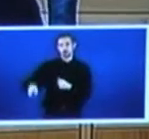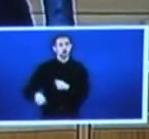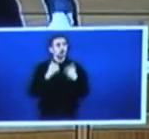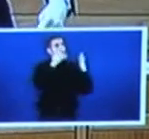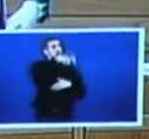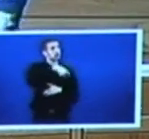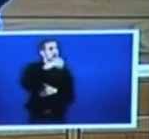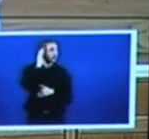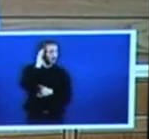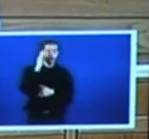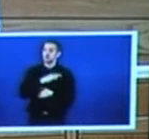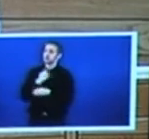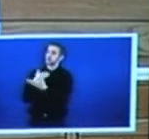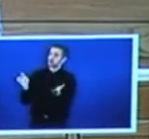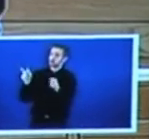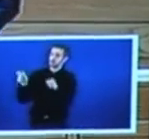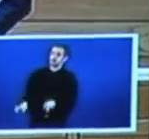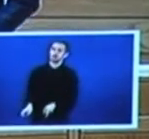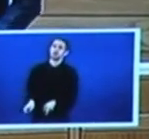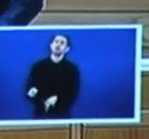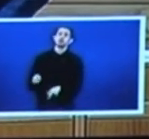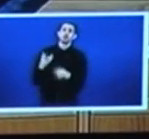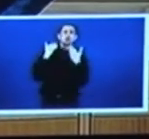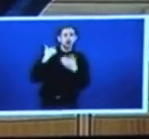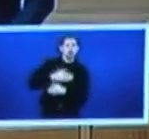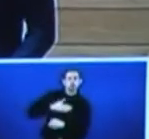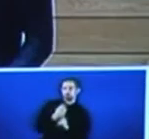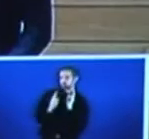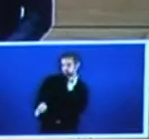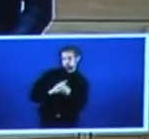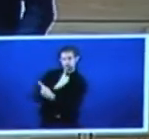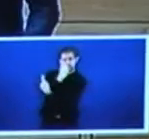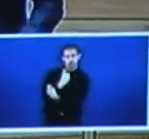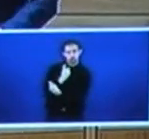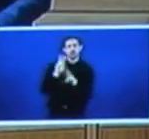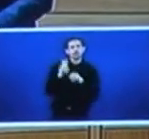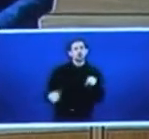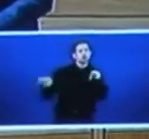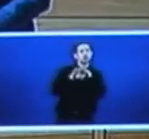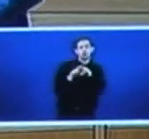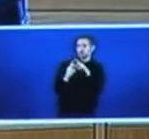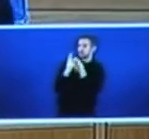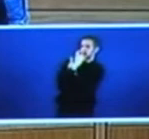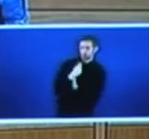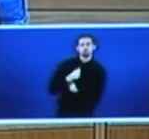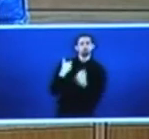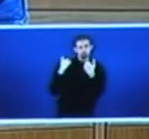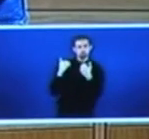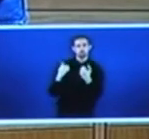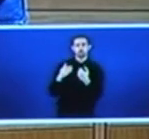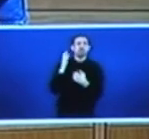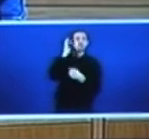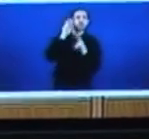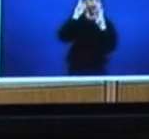Moitas gracias, señora presidenta. Señoría, agradezo ya esa pregunta sobre a igualdade das mulleres na